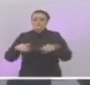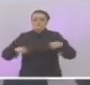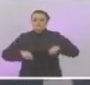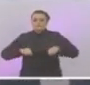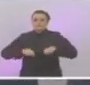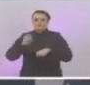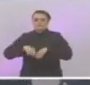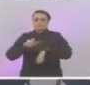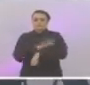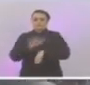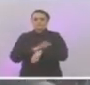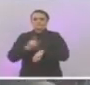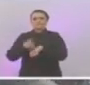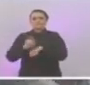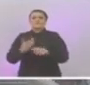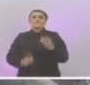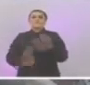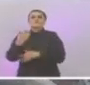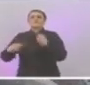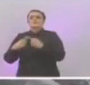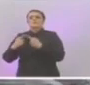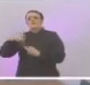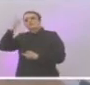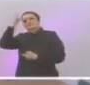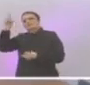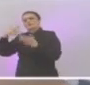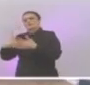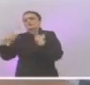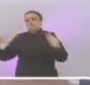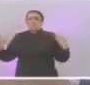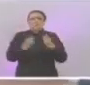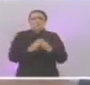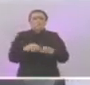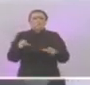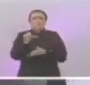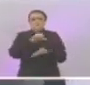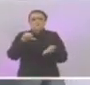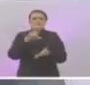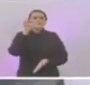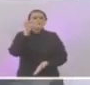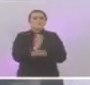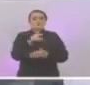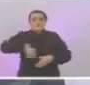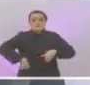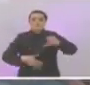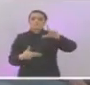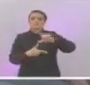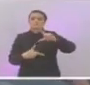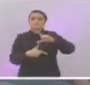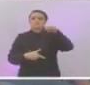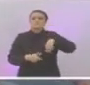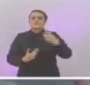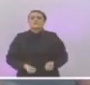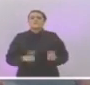en un esfuerzo conjunto con empresarios potosinos. Se trata de un centro único en América Latina,